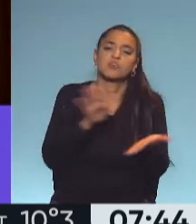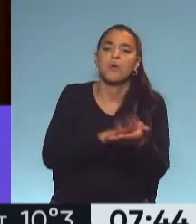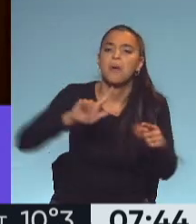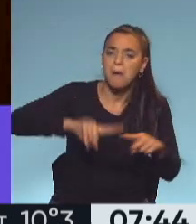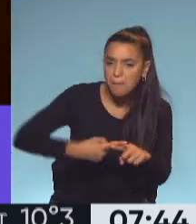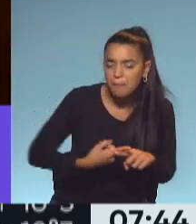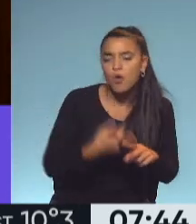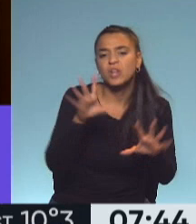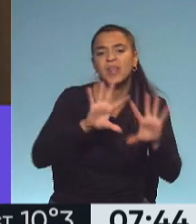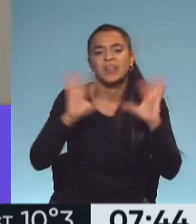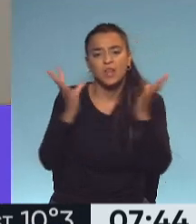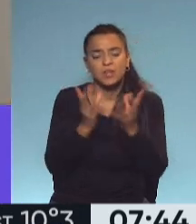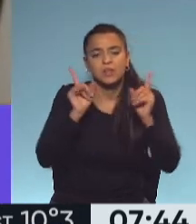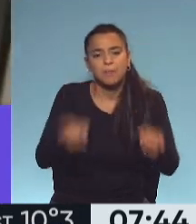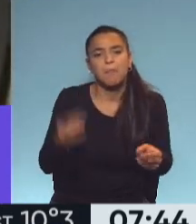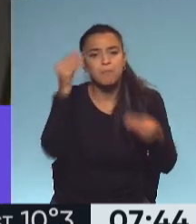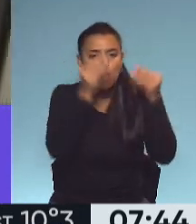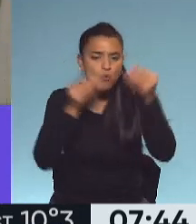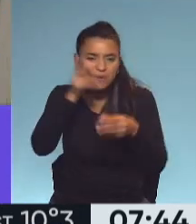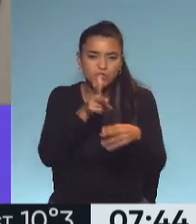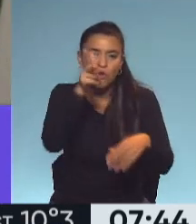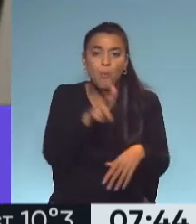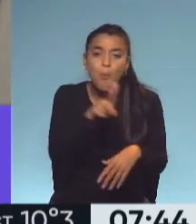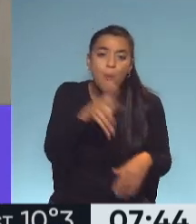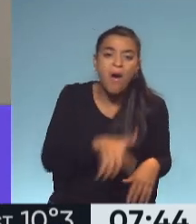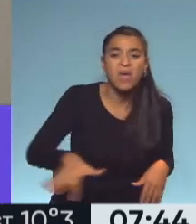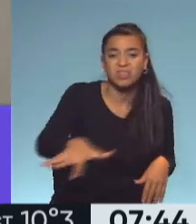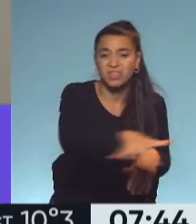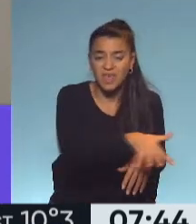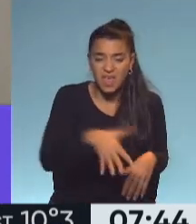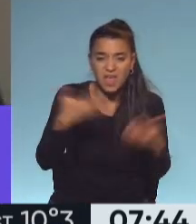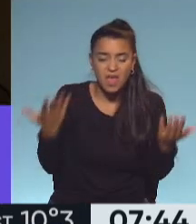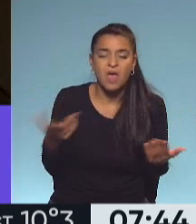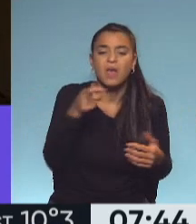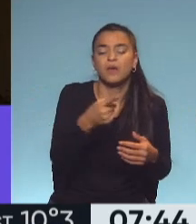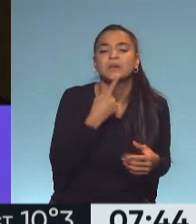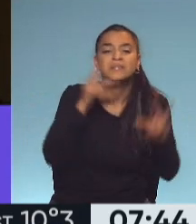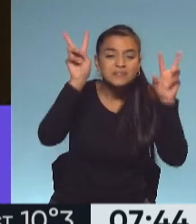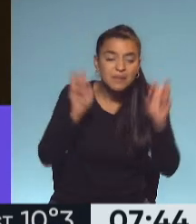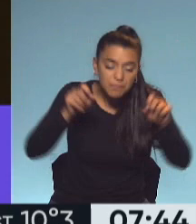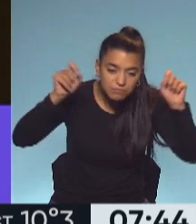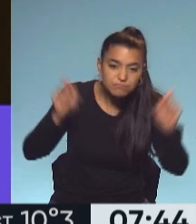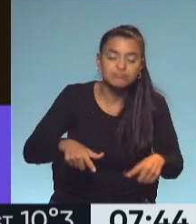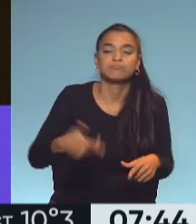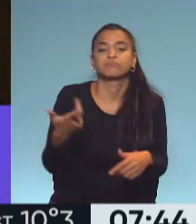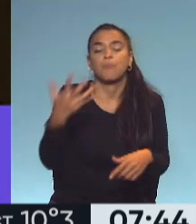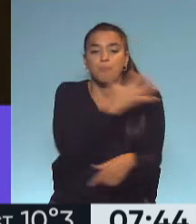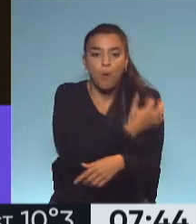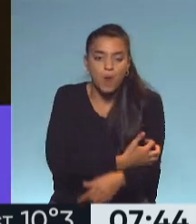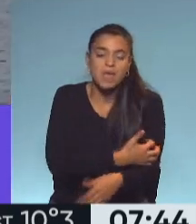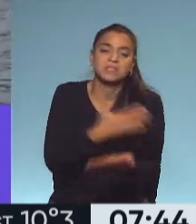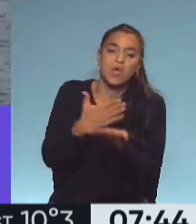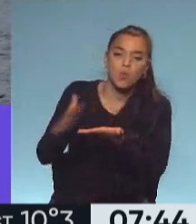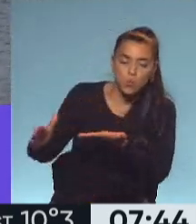política internacional y la preocupación del Vaticano en temas como básicamente el tema de la pobreza, la exclusión